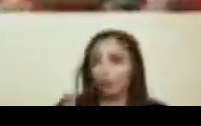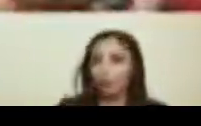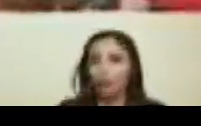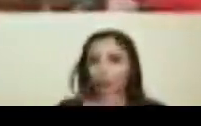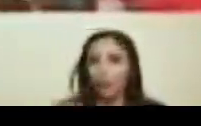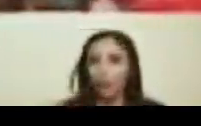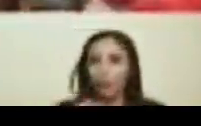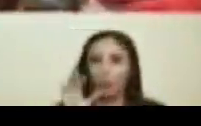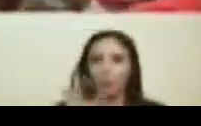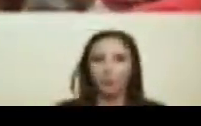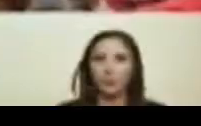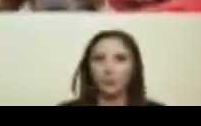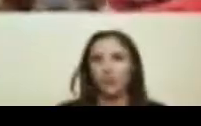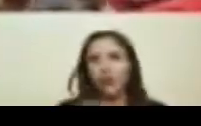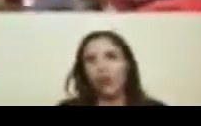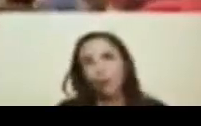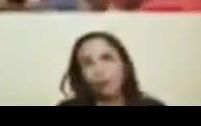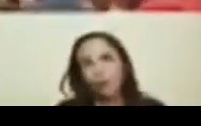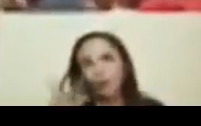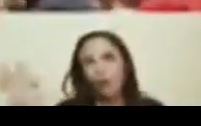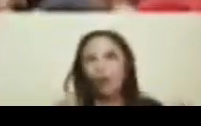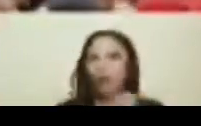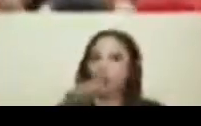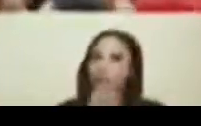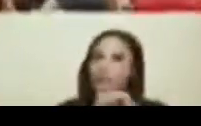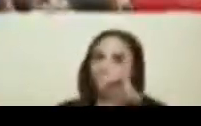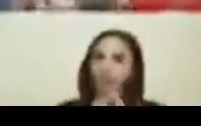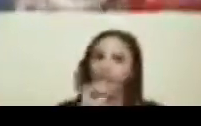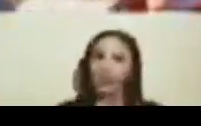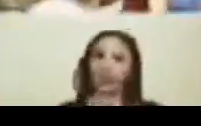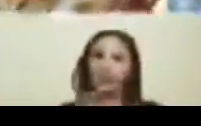de gloria de lucha de batalla